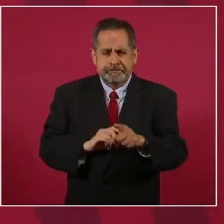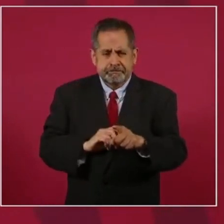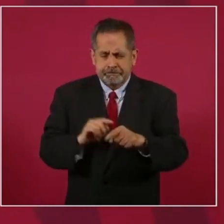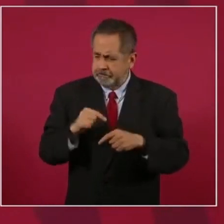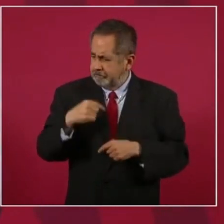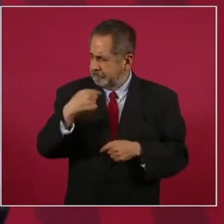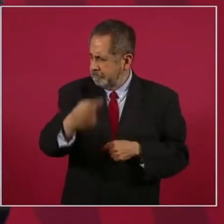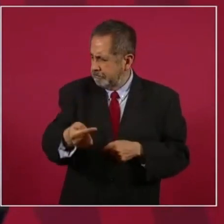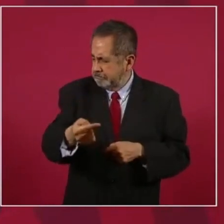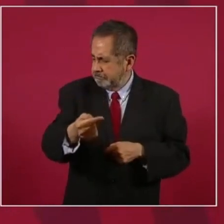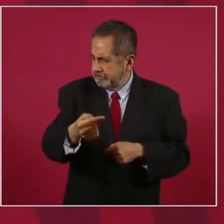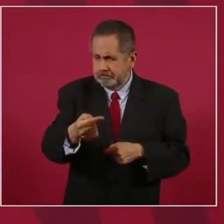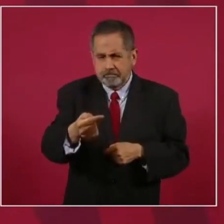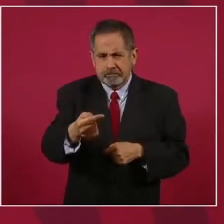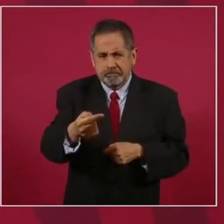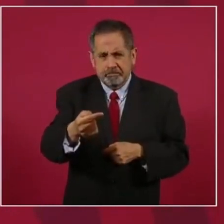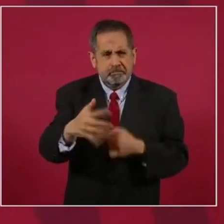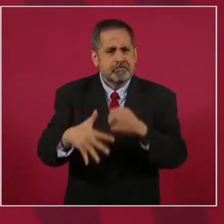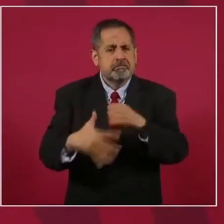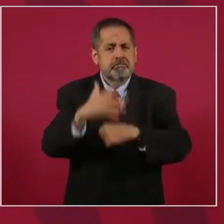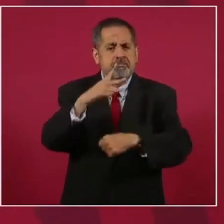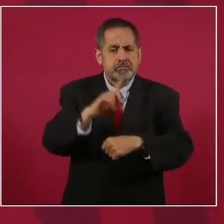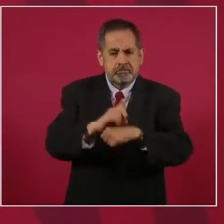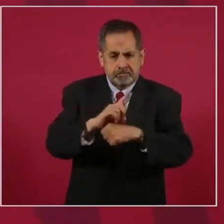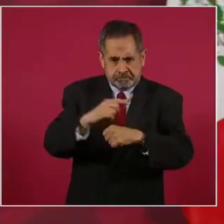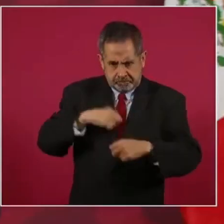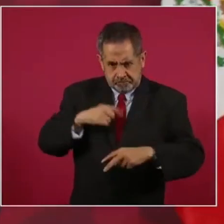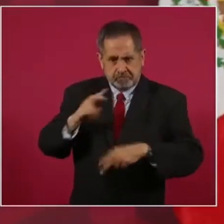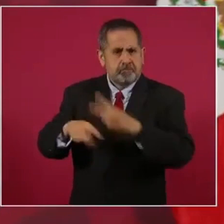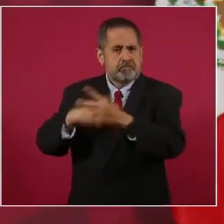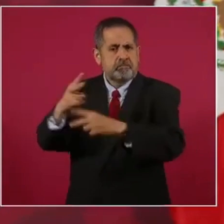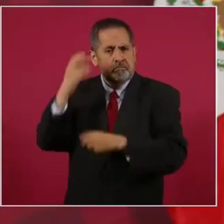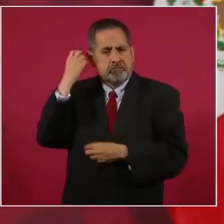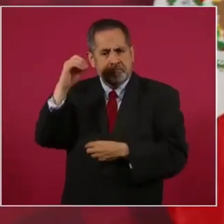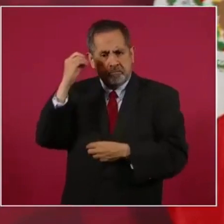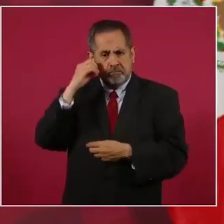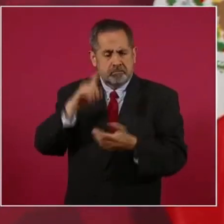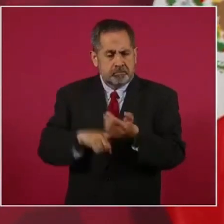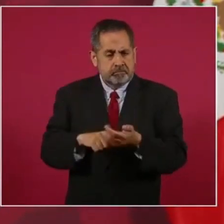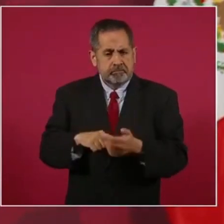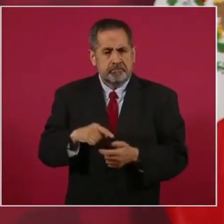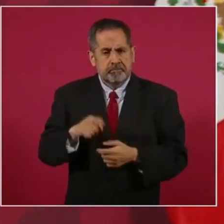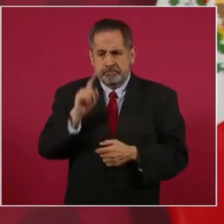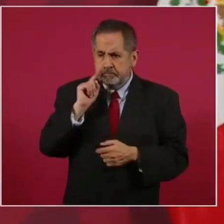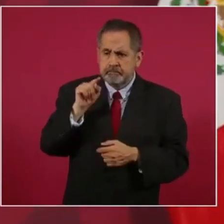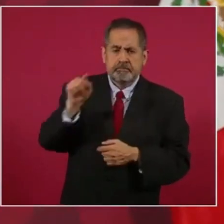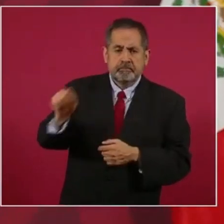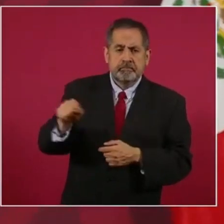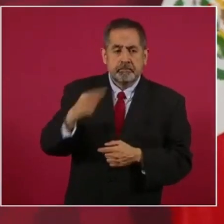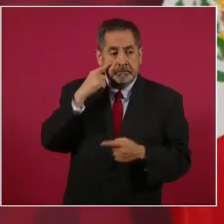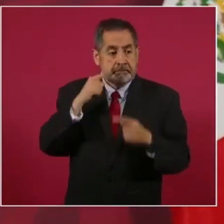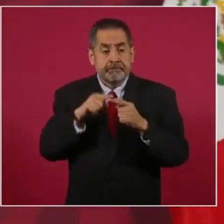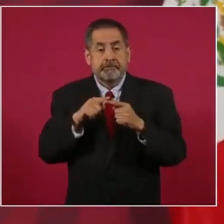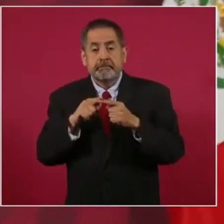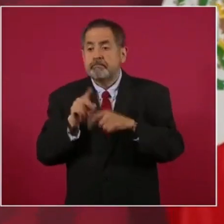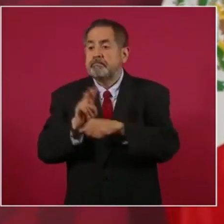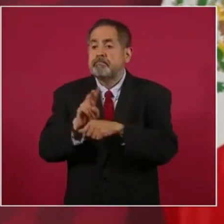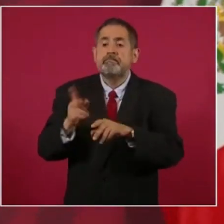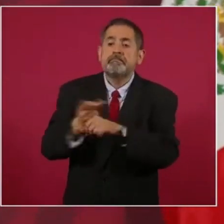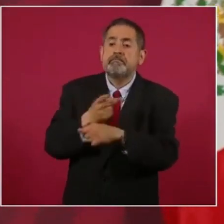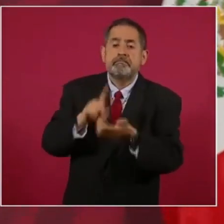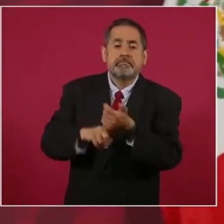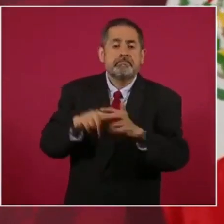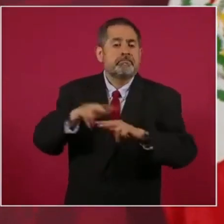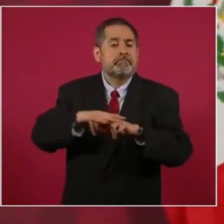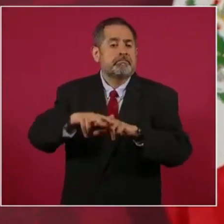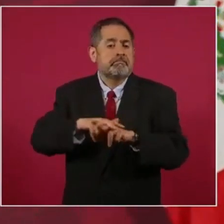dentro de 15 días. Voy este fin de semana a la supervisión del Tren Maya